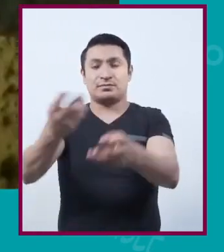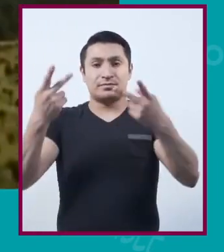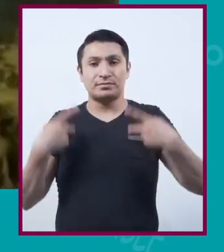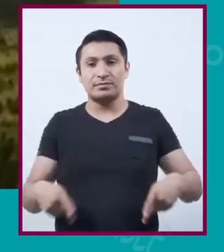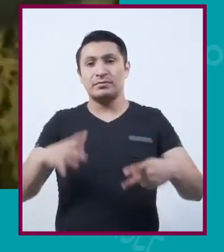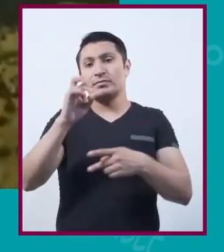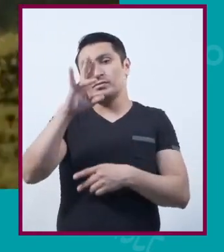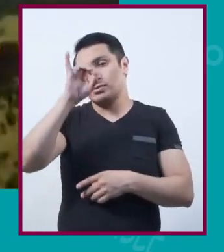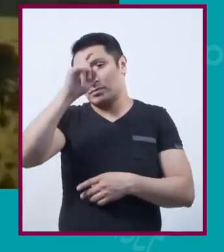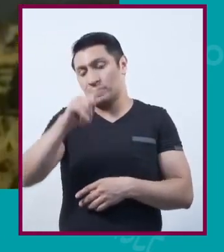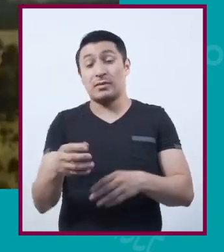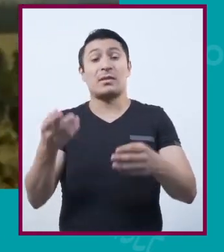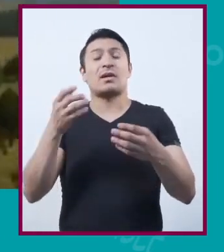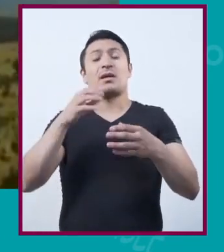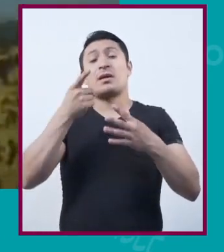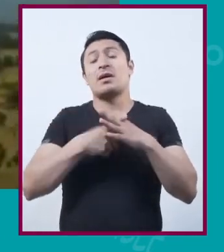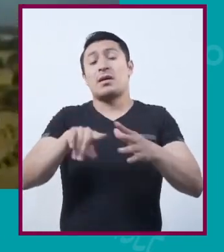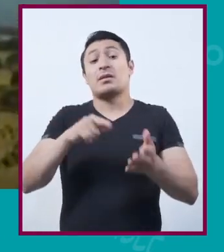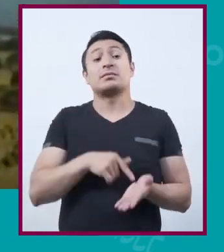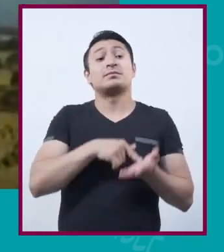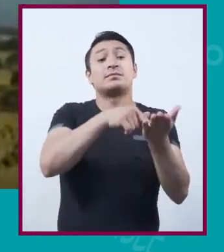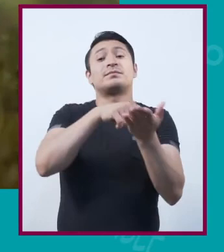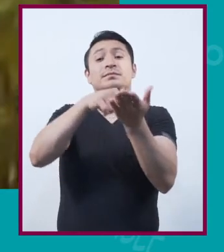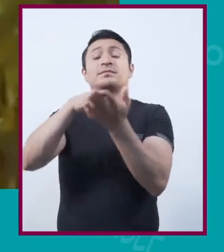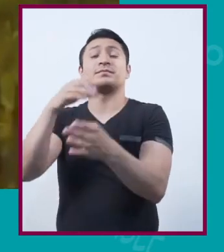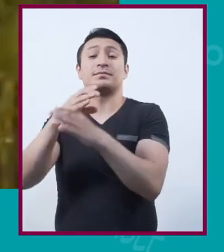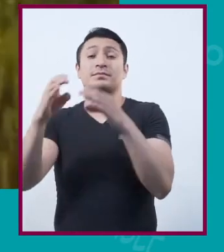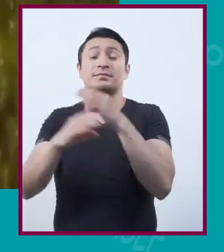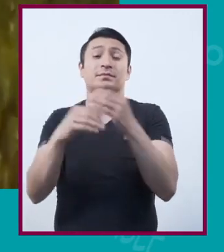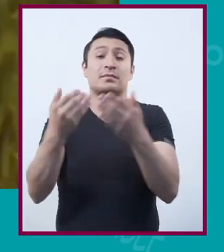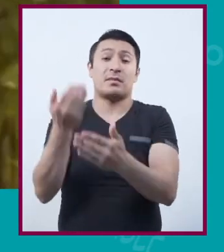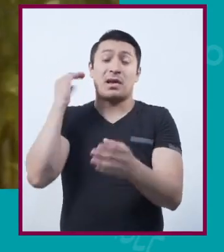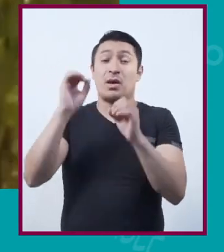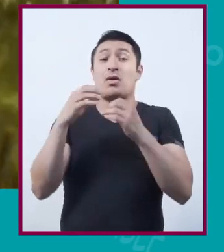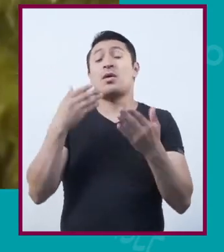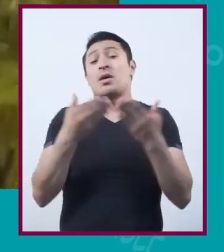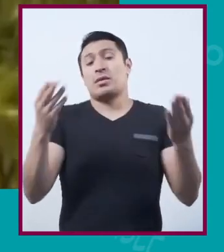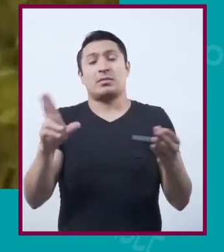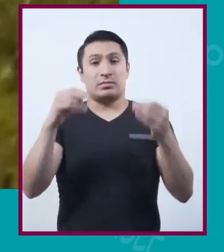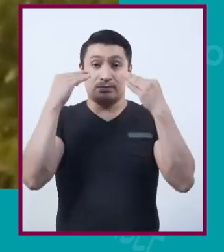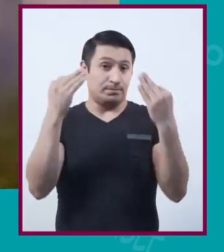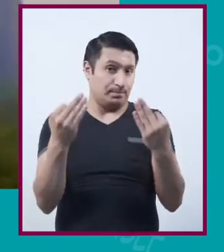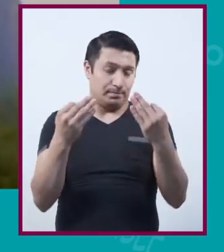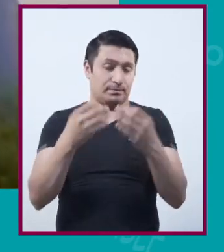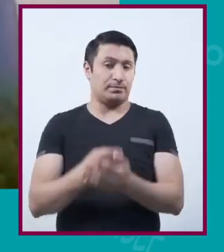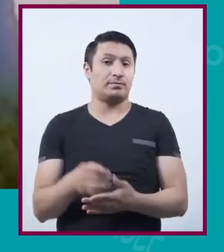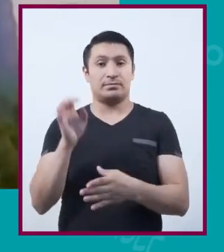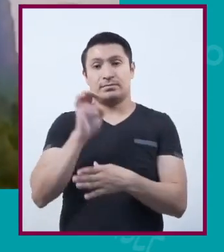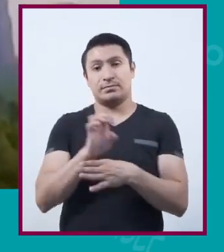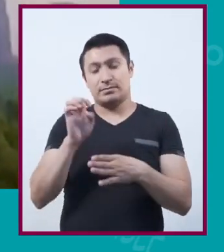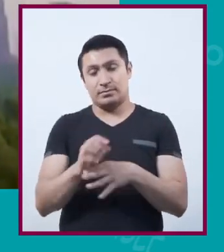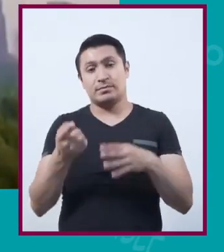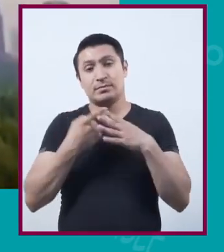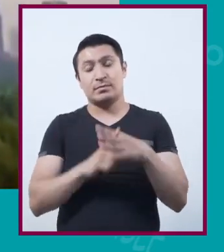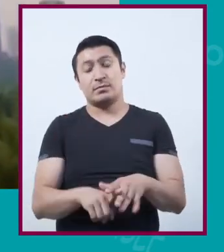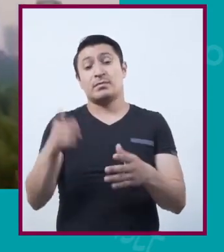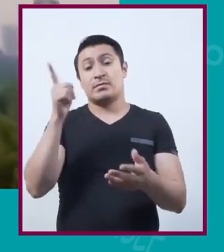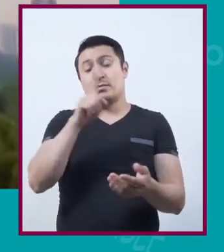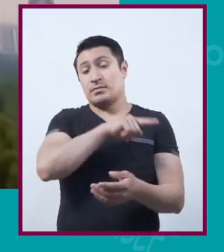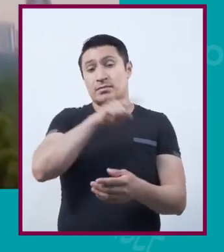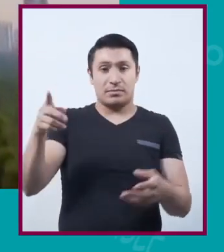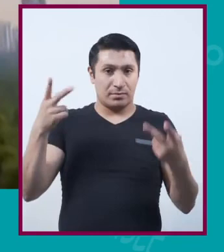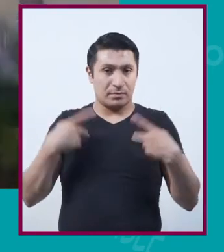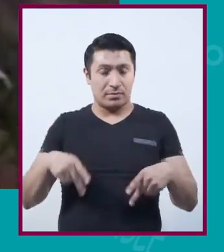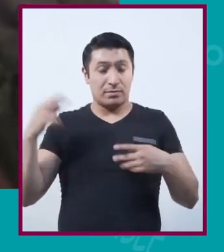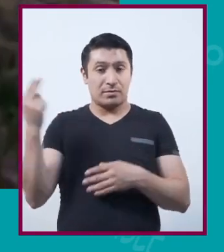tiempo, las y los cronistas comenzaron a dar cuenta de acontecimientos pasados y presentes que no atestiguaron. Por tanto, surgió